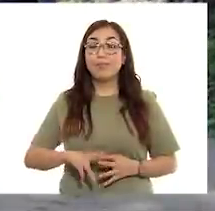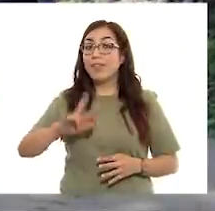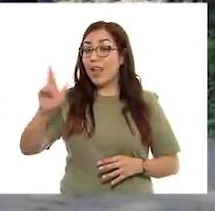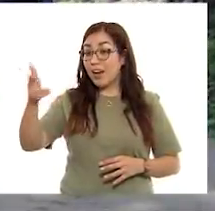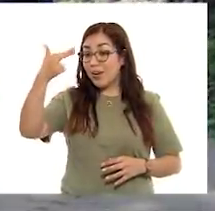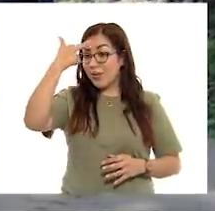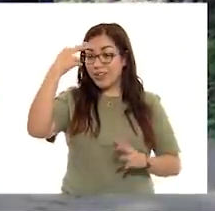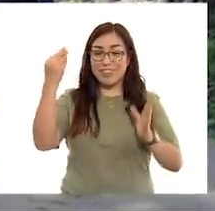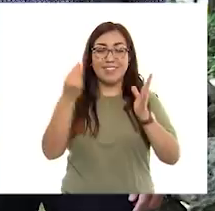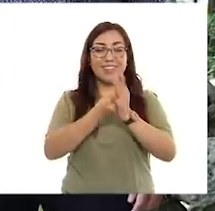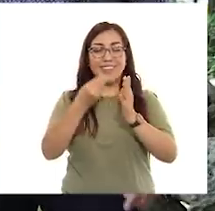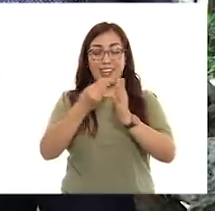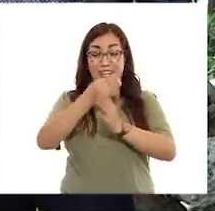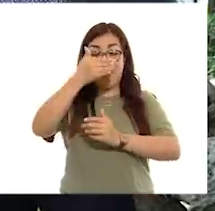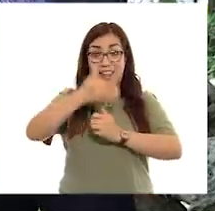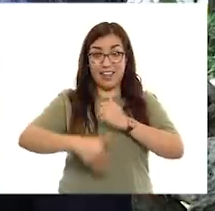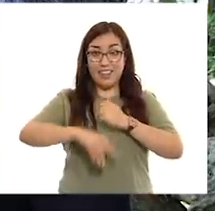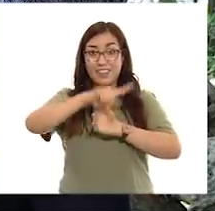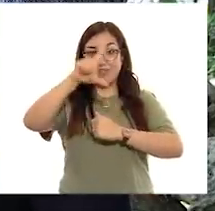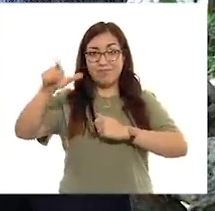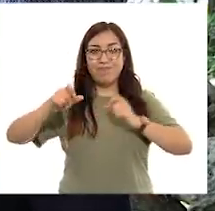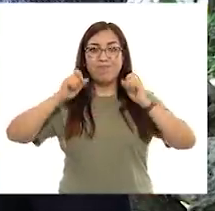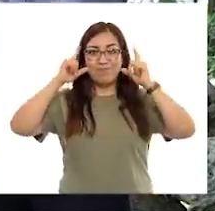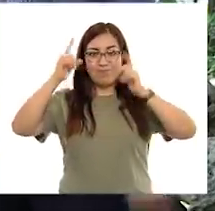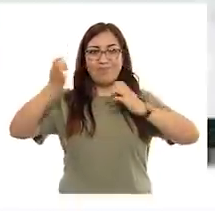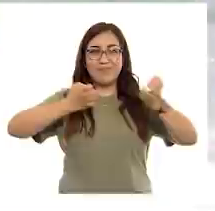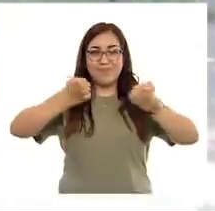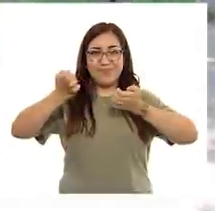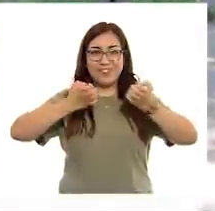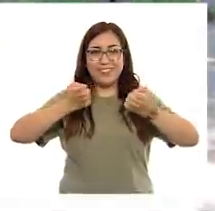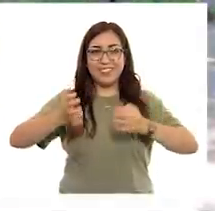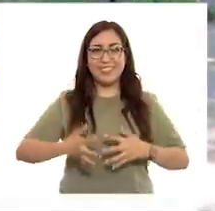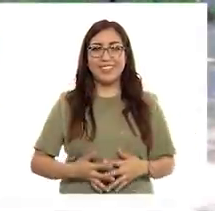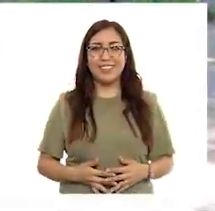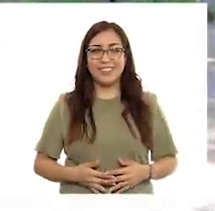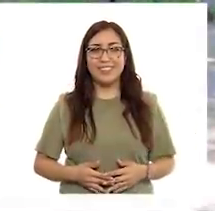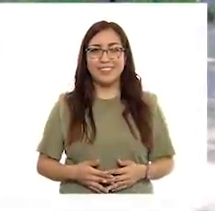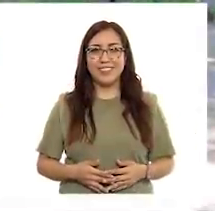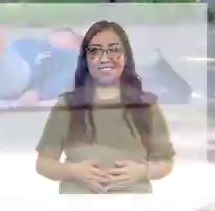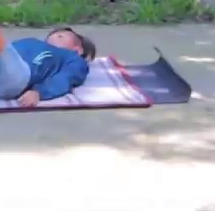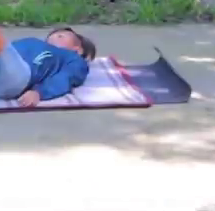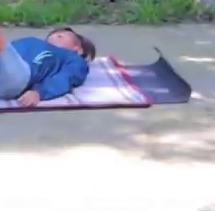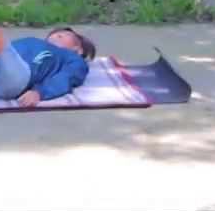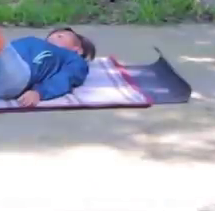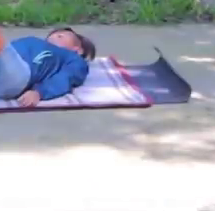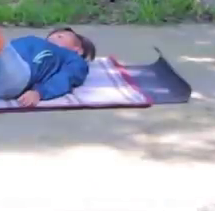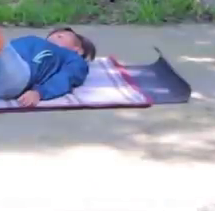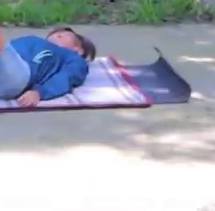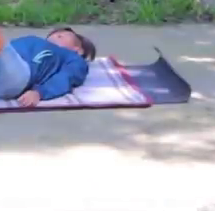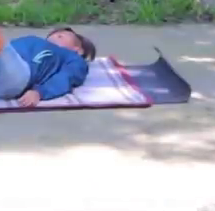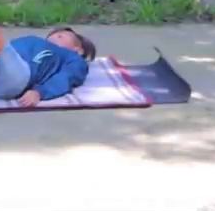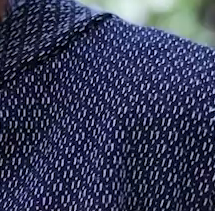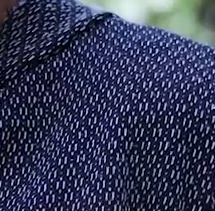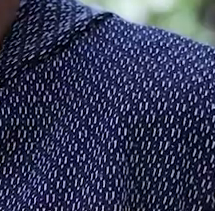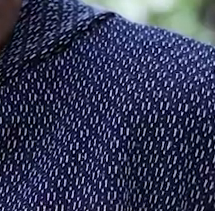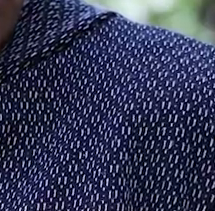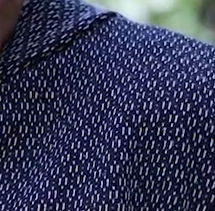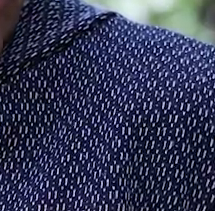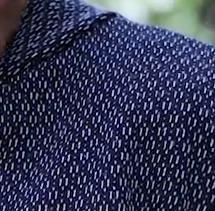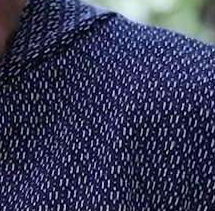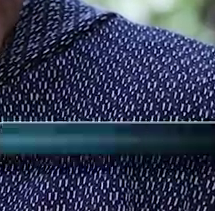Recuerda, entre clase y clase, activa tu cuerpo. Elevación de cadera para trabajar el glúteo. Nos vamos a